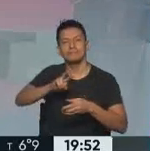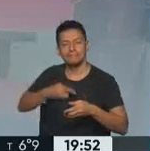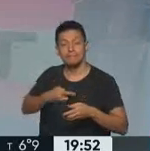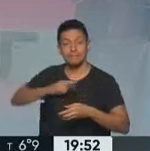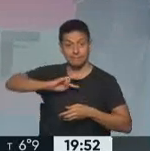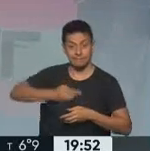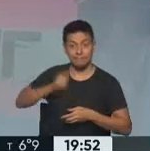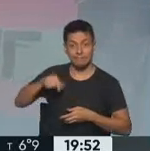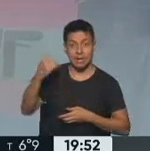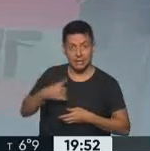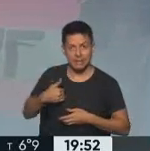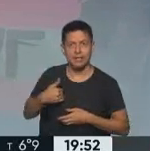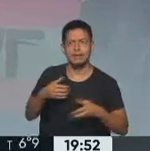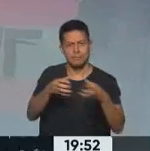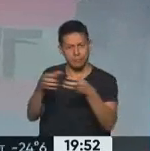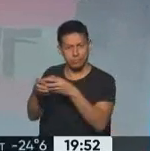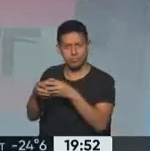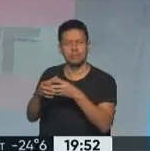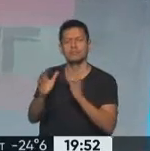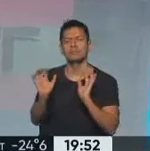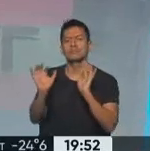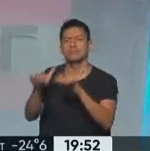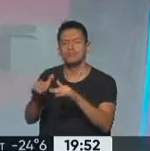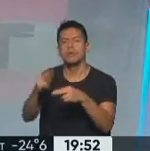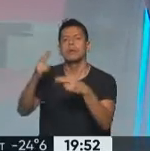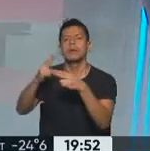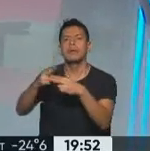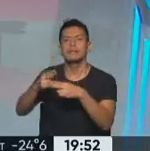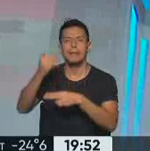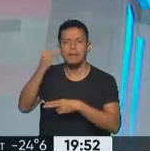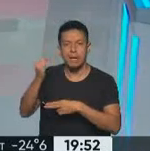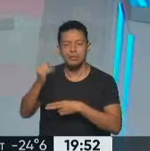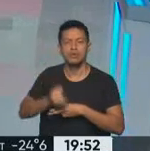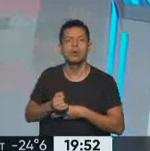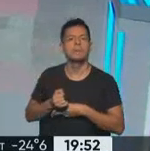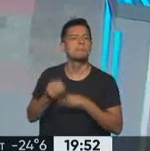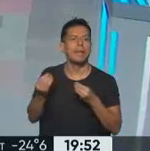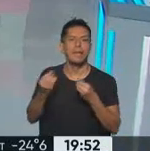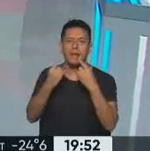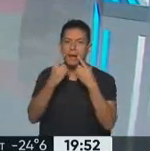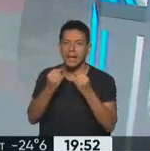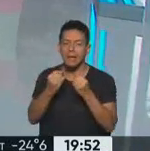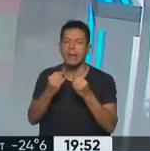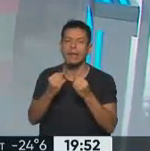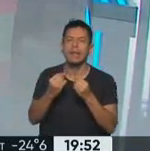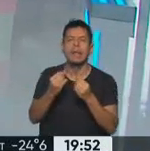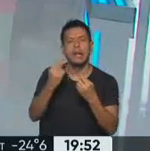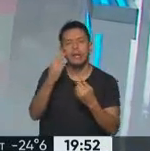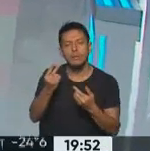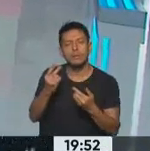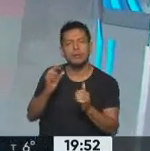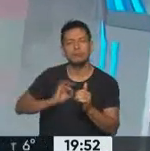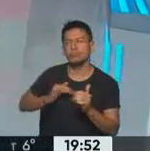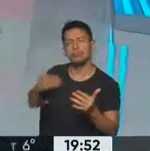la República Argentina se congregaron en Plaza de Mayo, precisamente para reclamar por una reparación histórica a estos